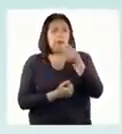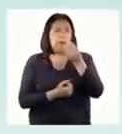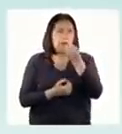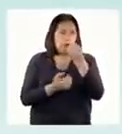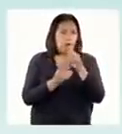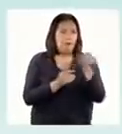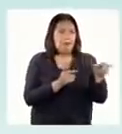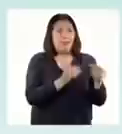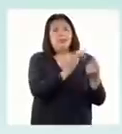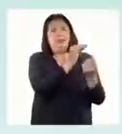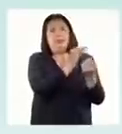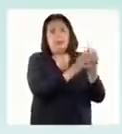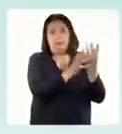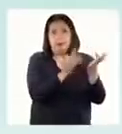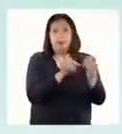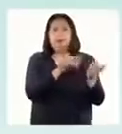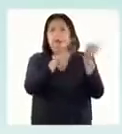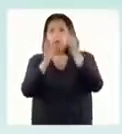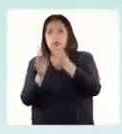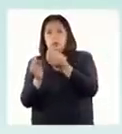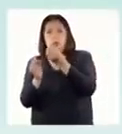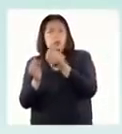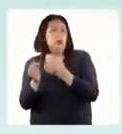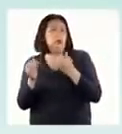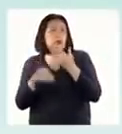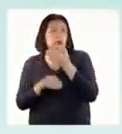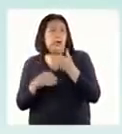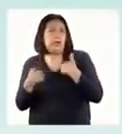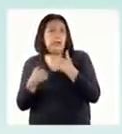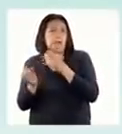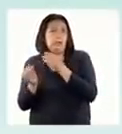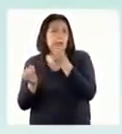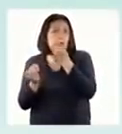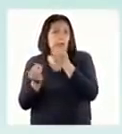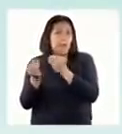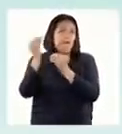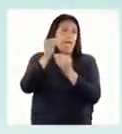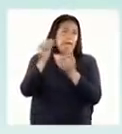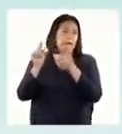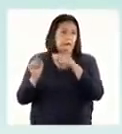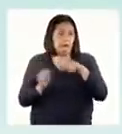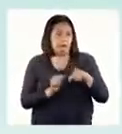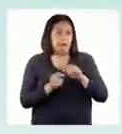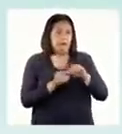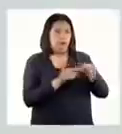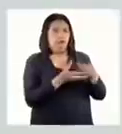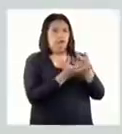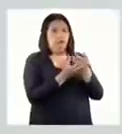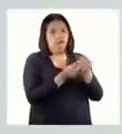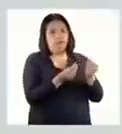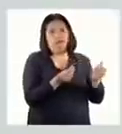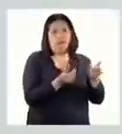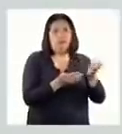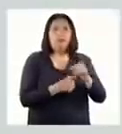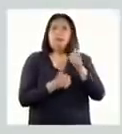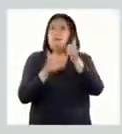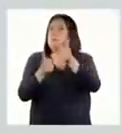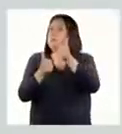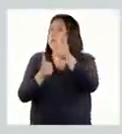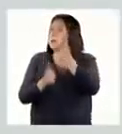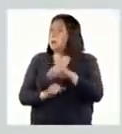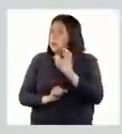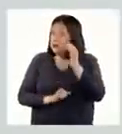esas plantas, los animales que se comen otros animales y los que finalmente se encargan de descomponer los restos. ¡Qué